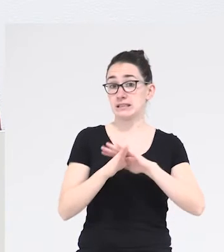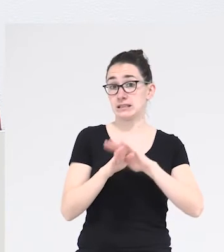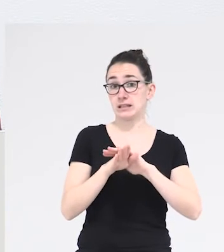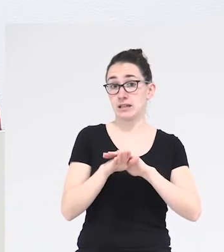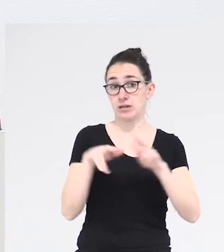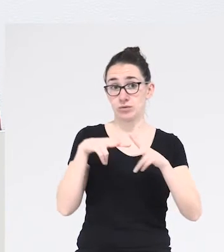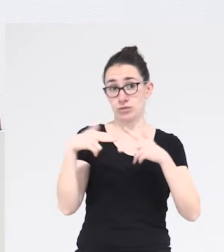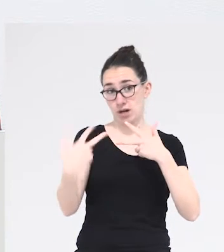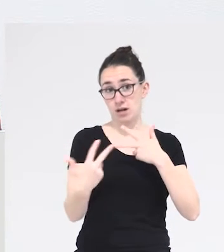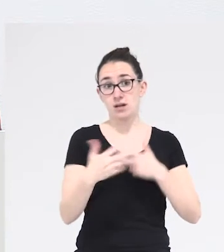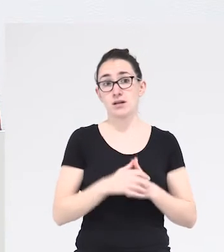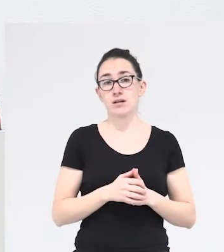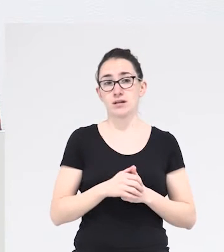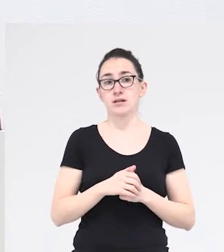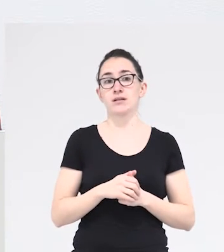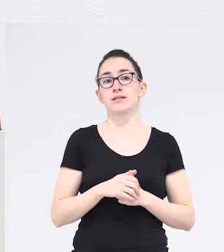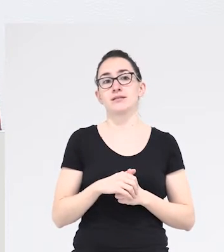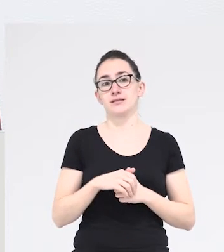luzatzeagatik. Mila esker.